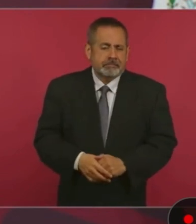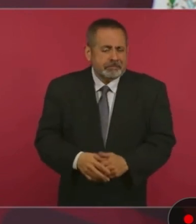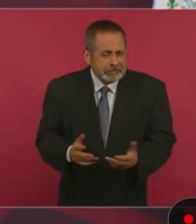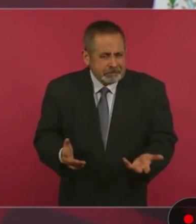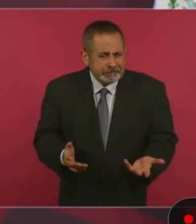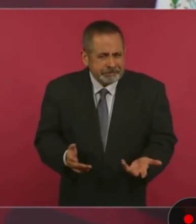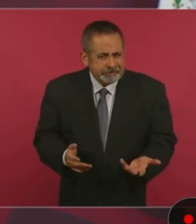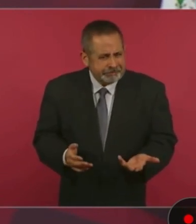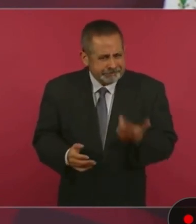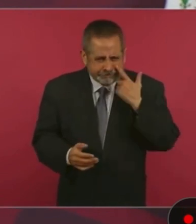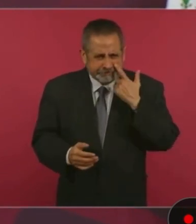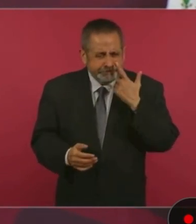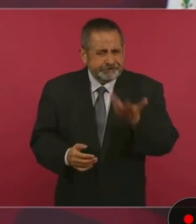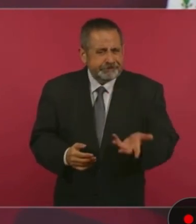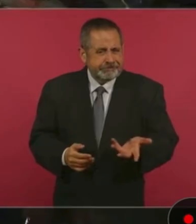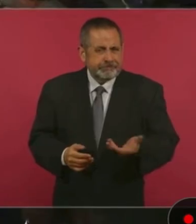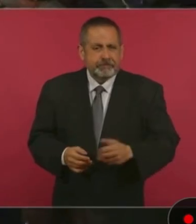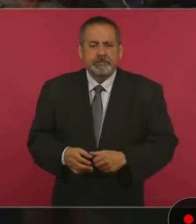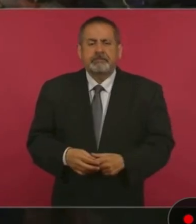Entonces,